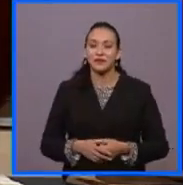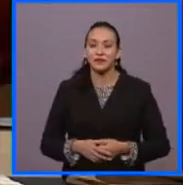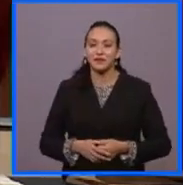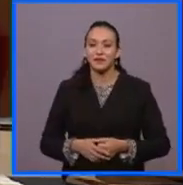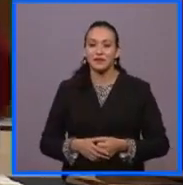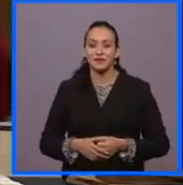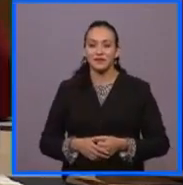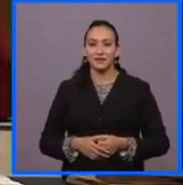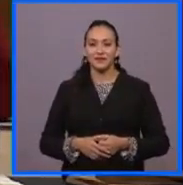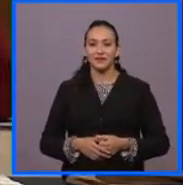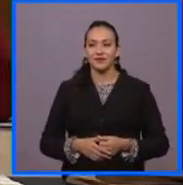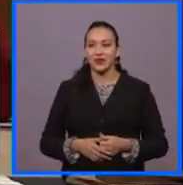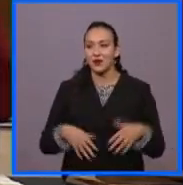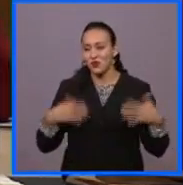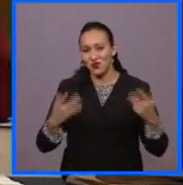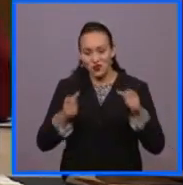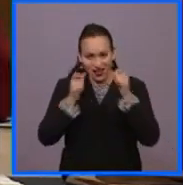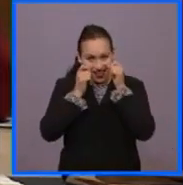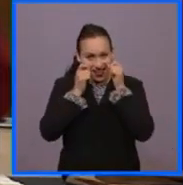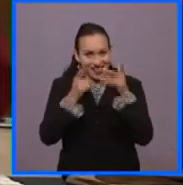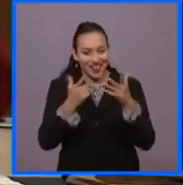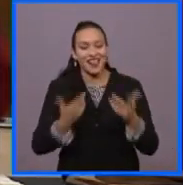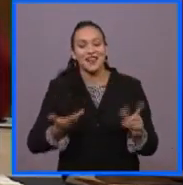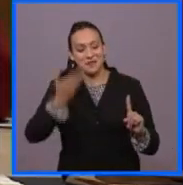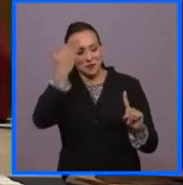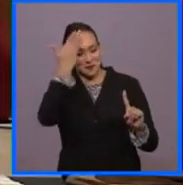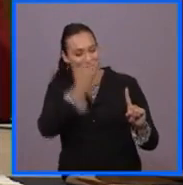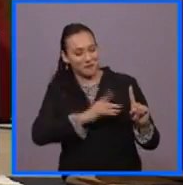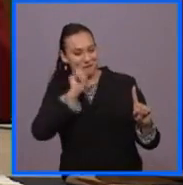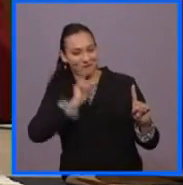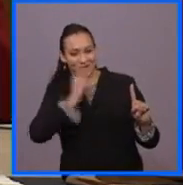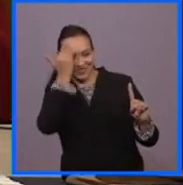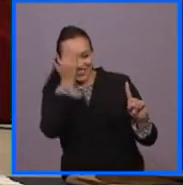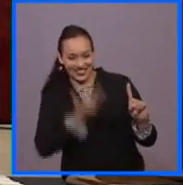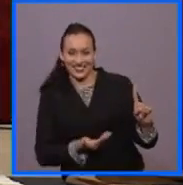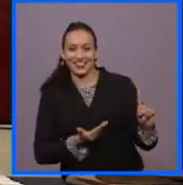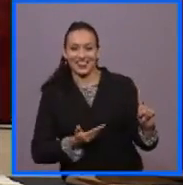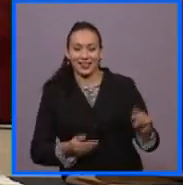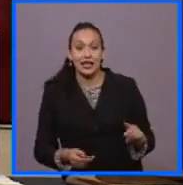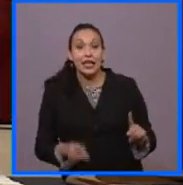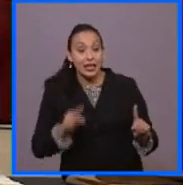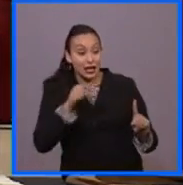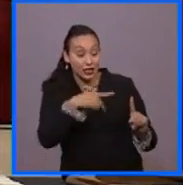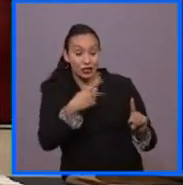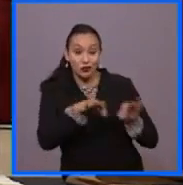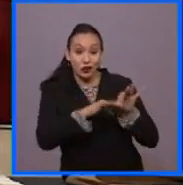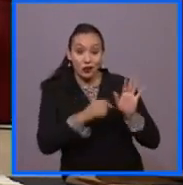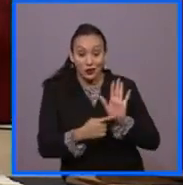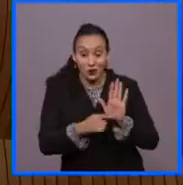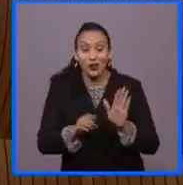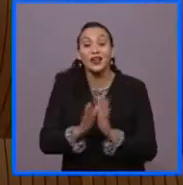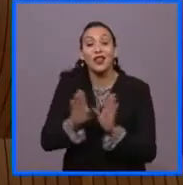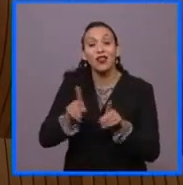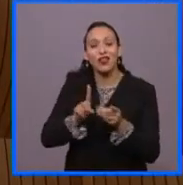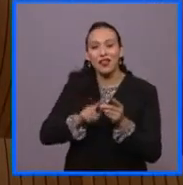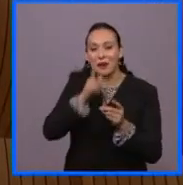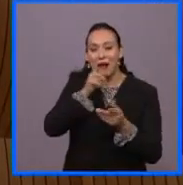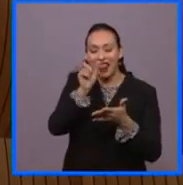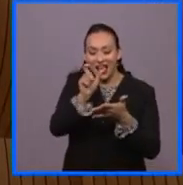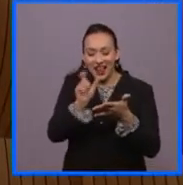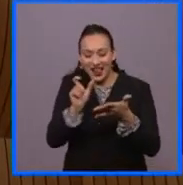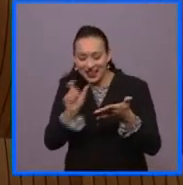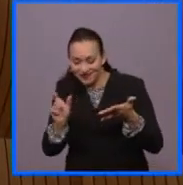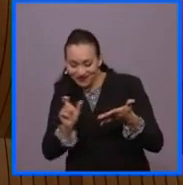tenemos el asombro y tenemos la palabra para poder nombrar el asombro.